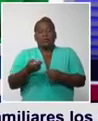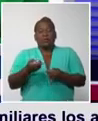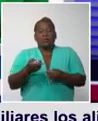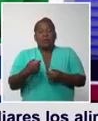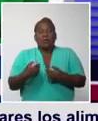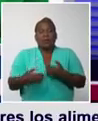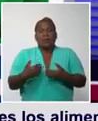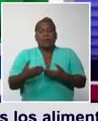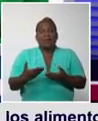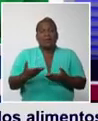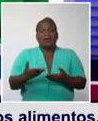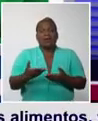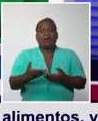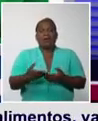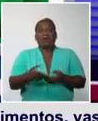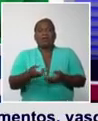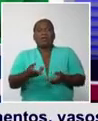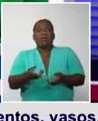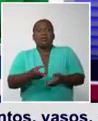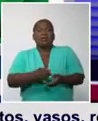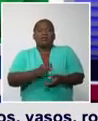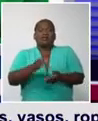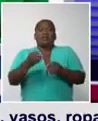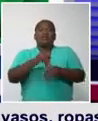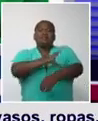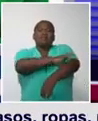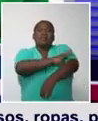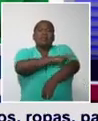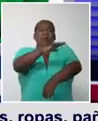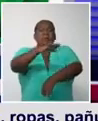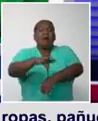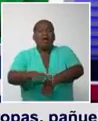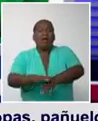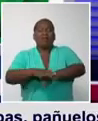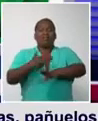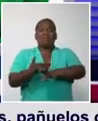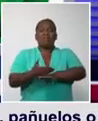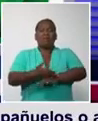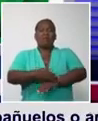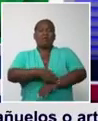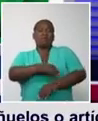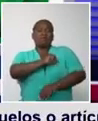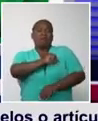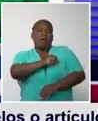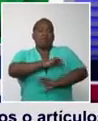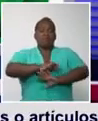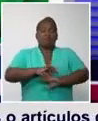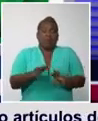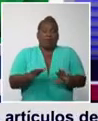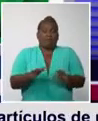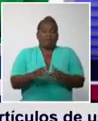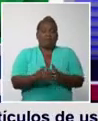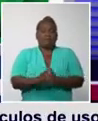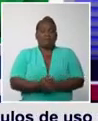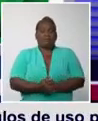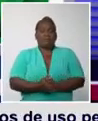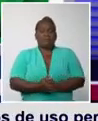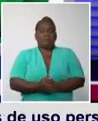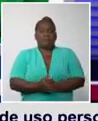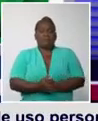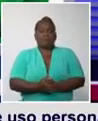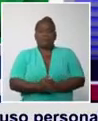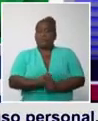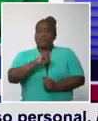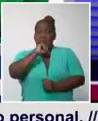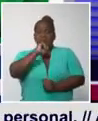cianosis, hipotensión arterial, seguido de un paro cardíaco, de la cual esta paciente no fue